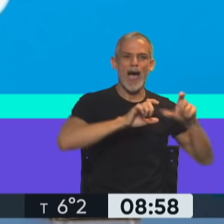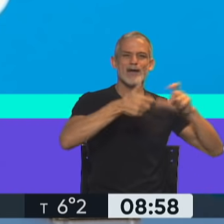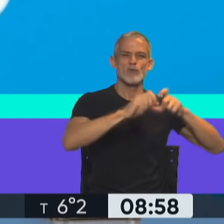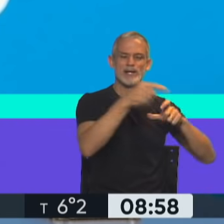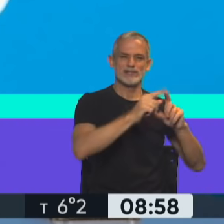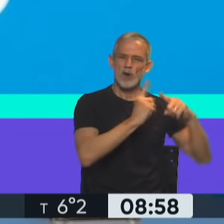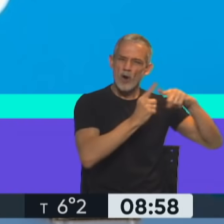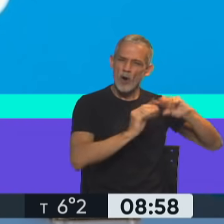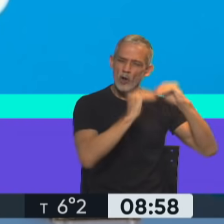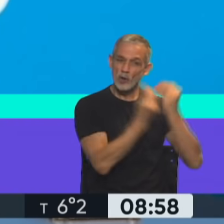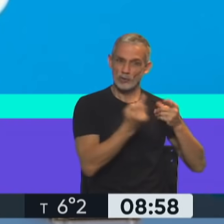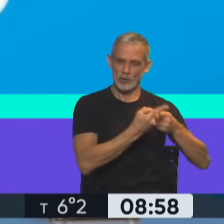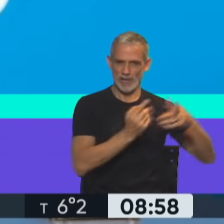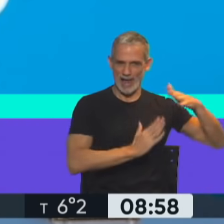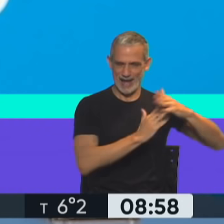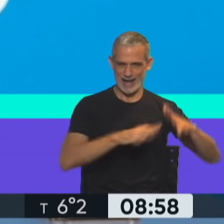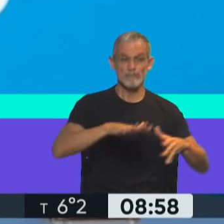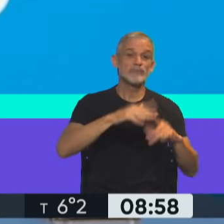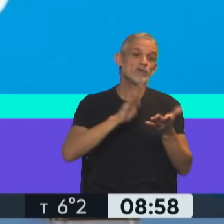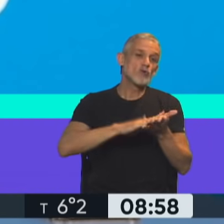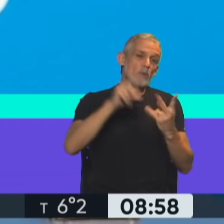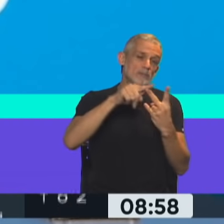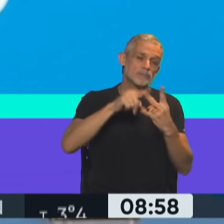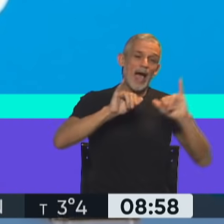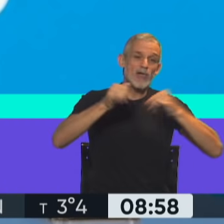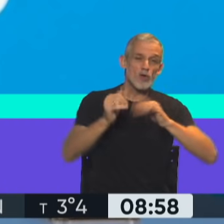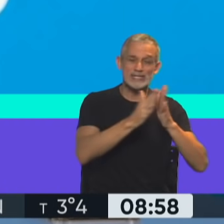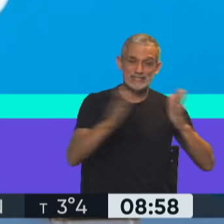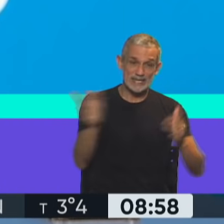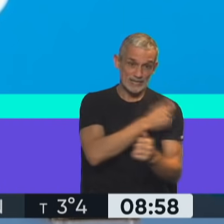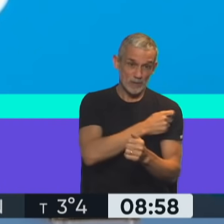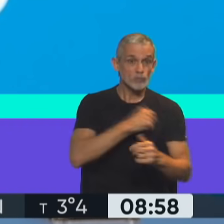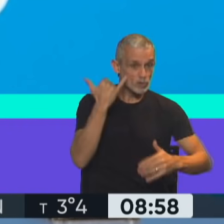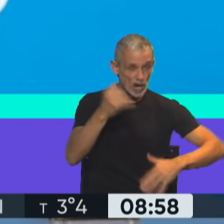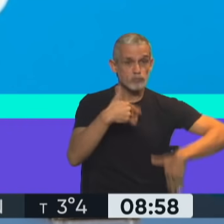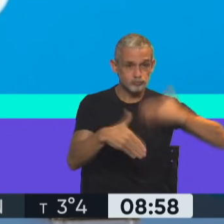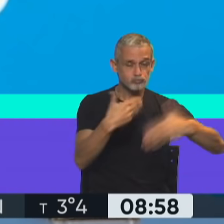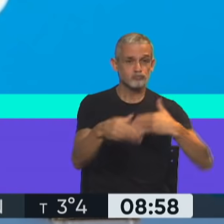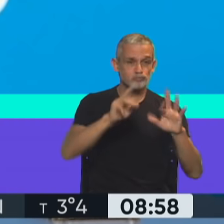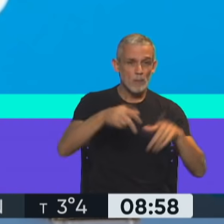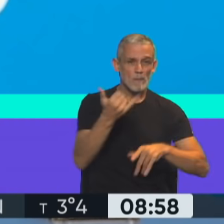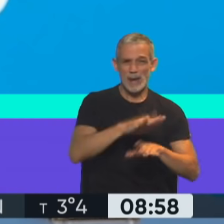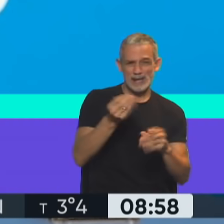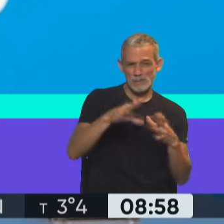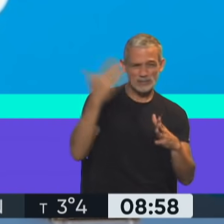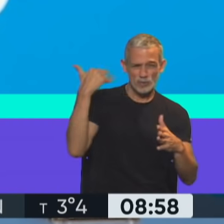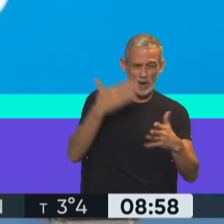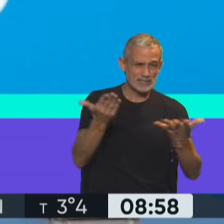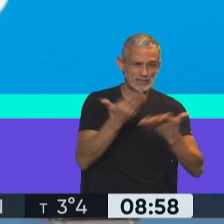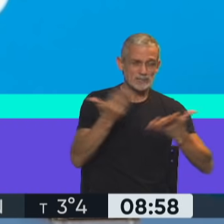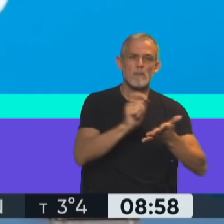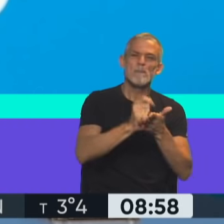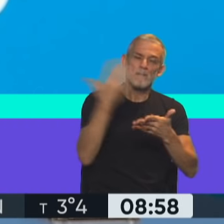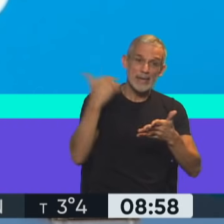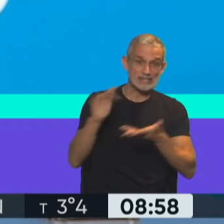en la sumatoria sobre todo. En relación a adolescentes, la vacunación de adolescentes está en marcha desde hace